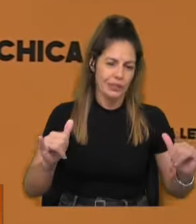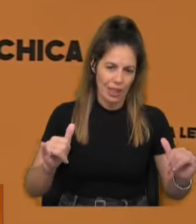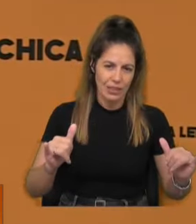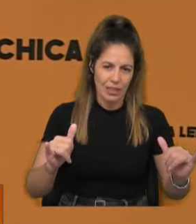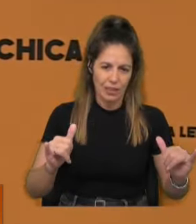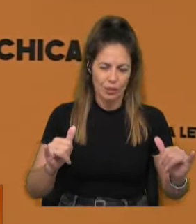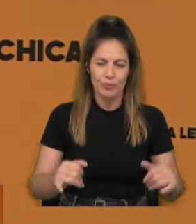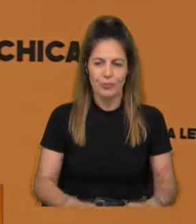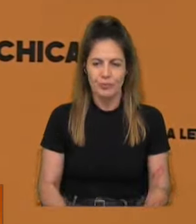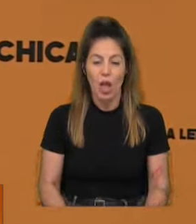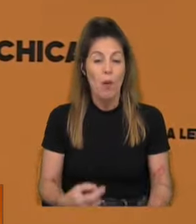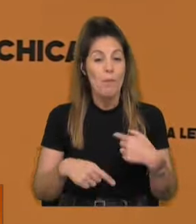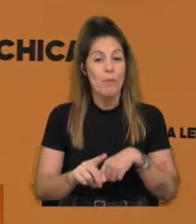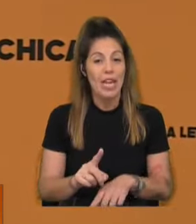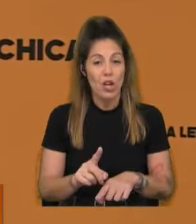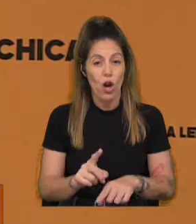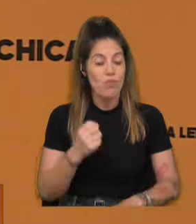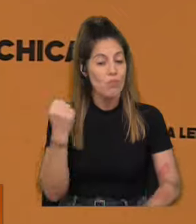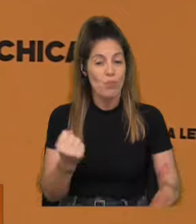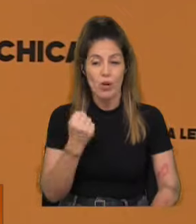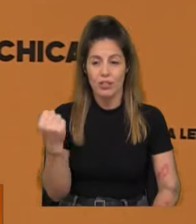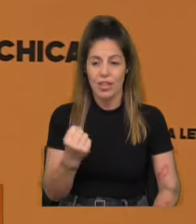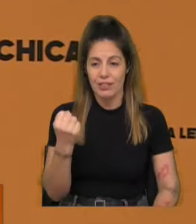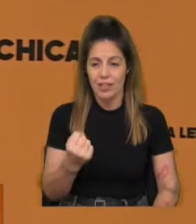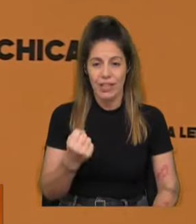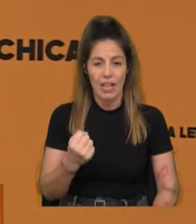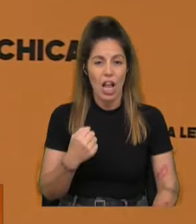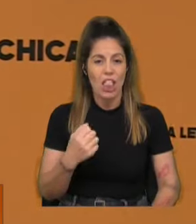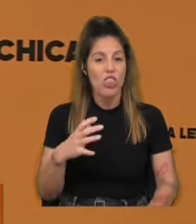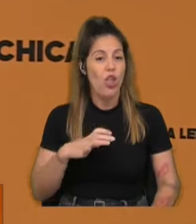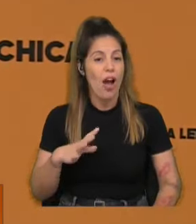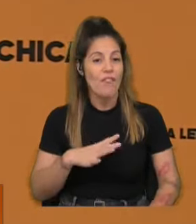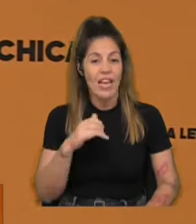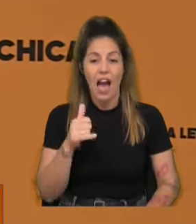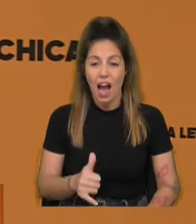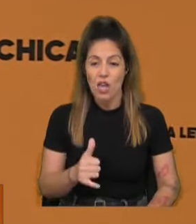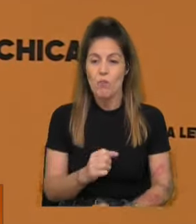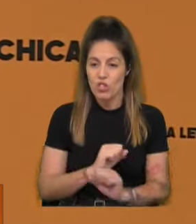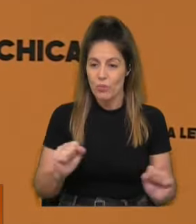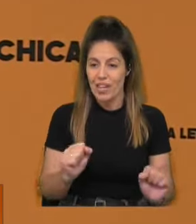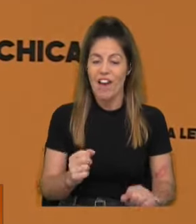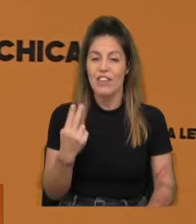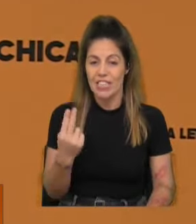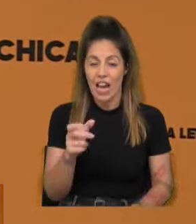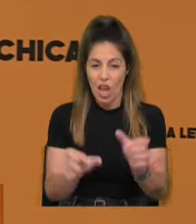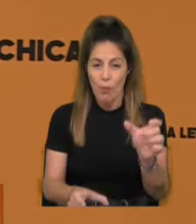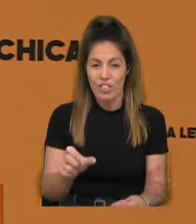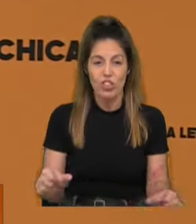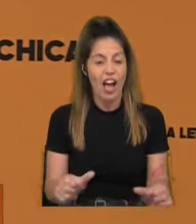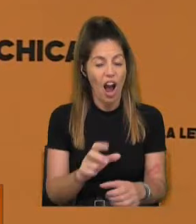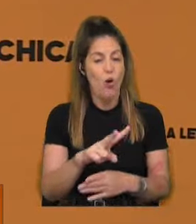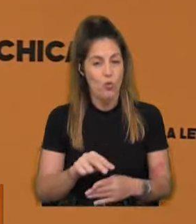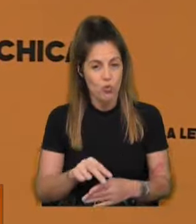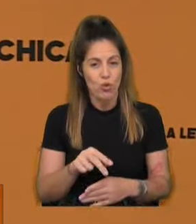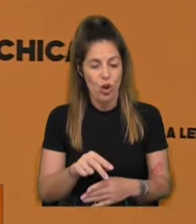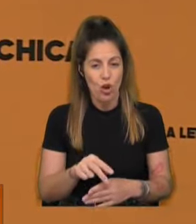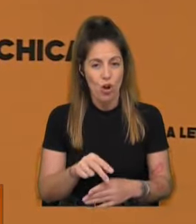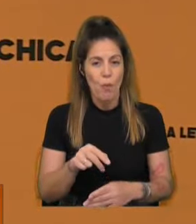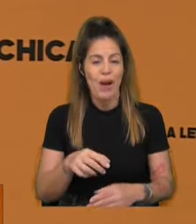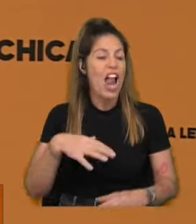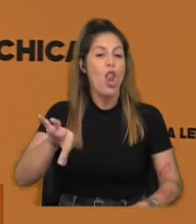Este pero lo importante es que estamos todavía con la posibilidad de habilitar a que la gente haga uso